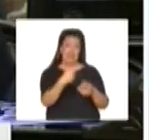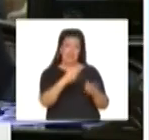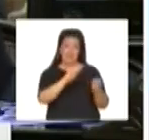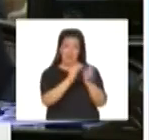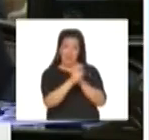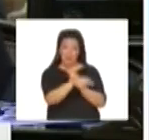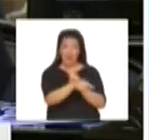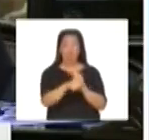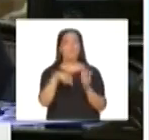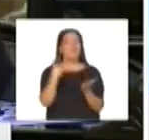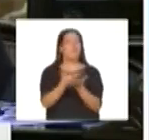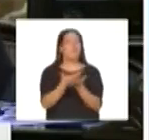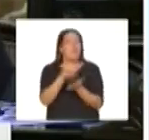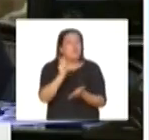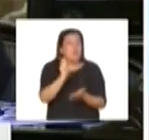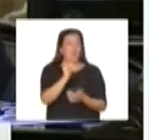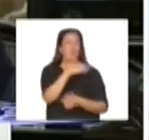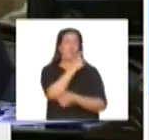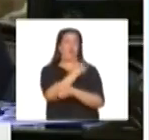que a todos los